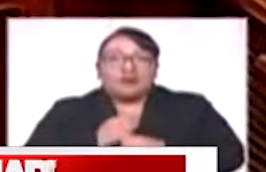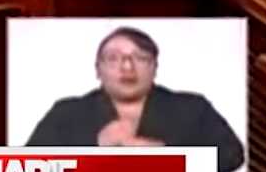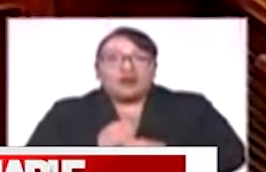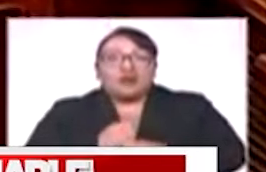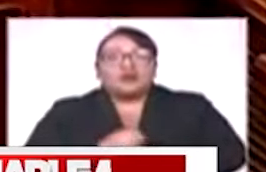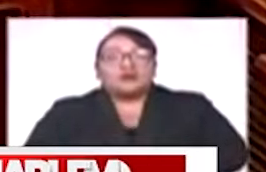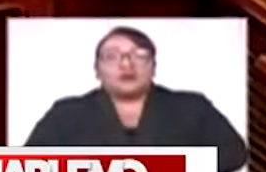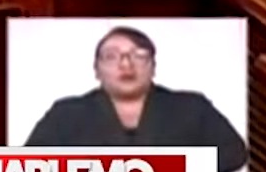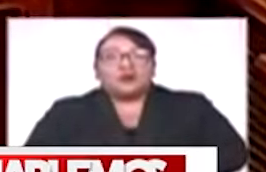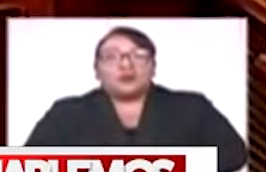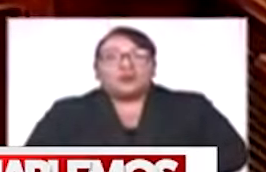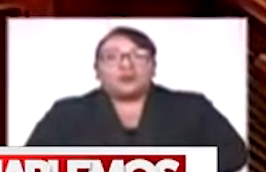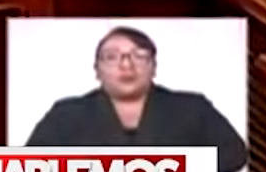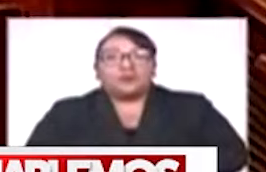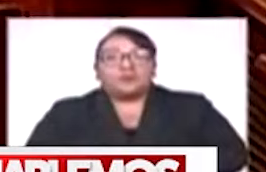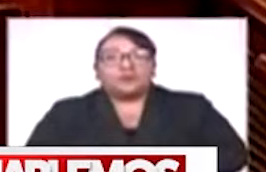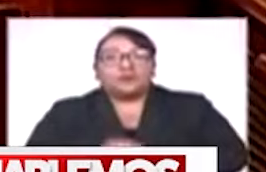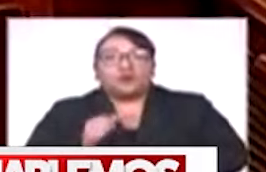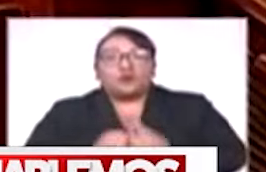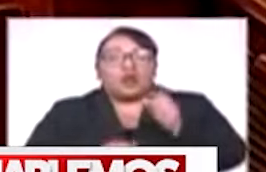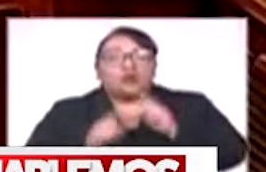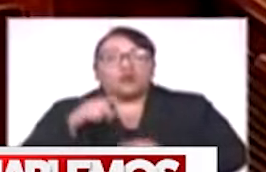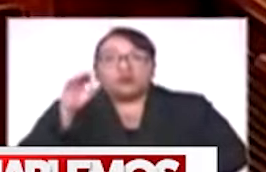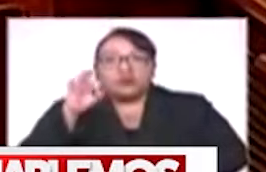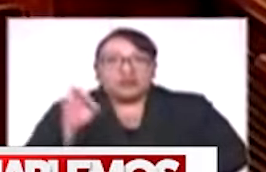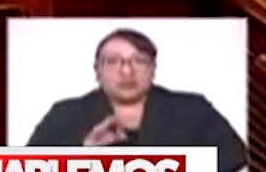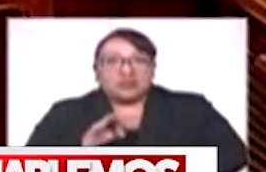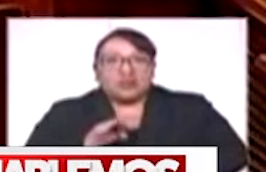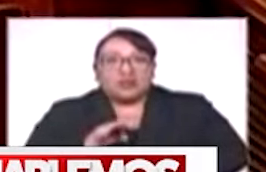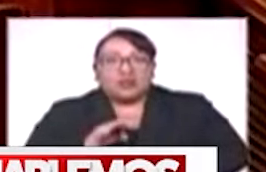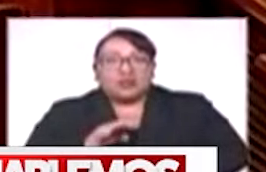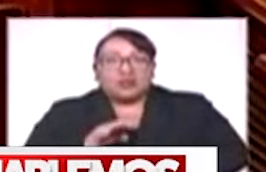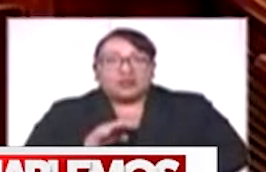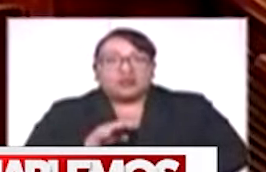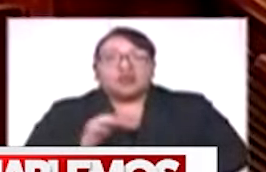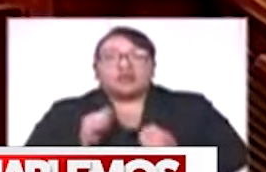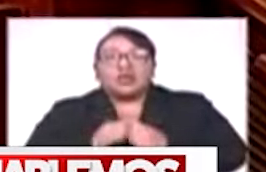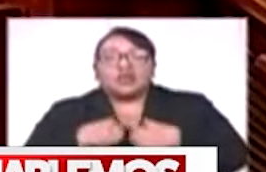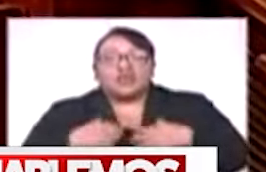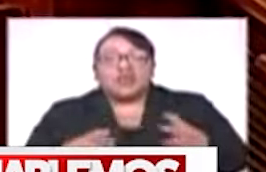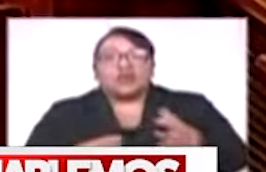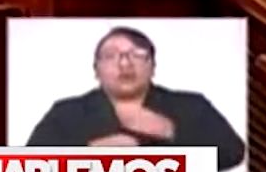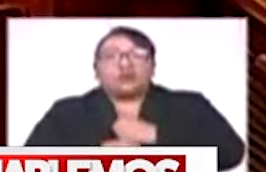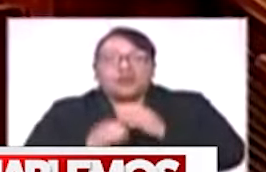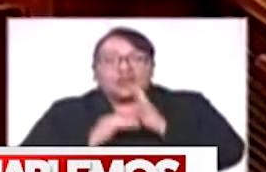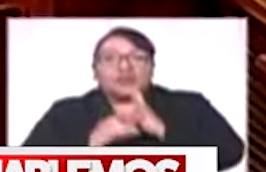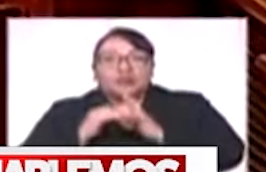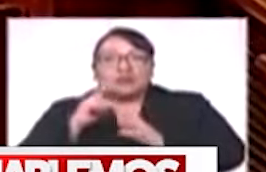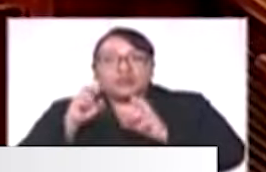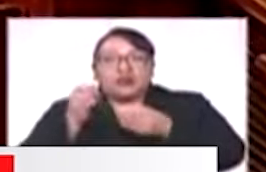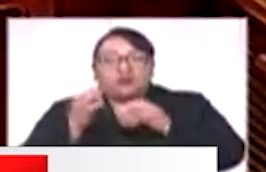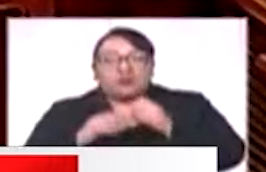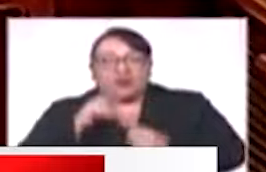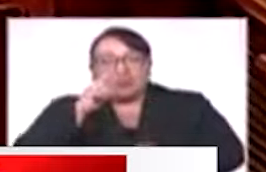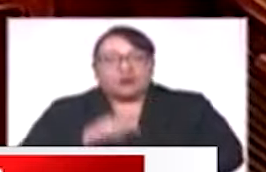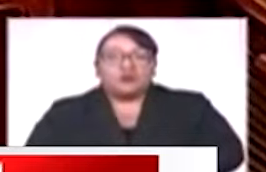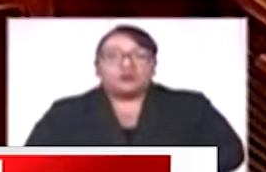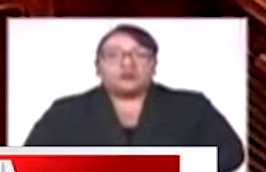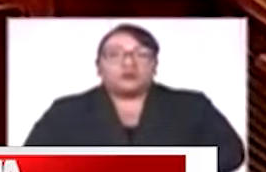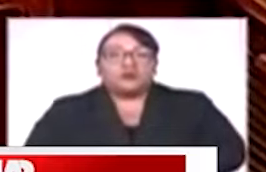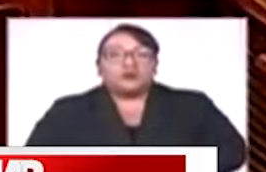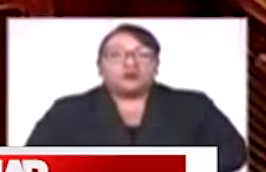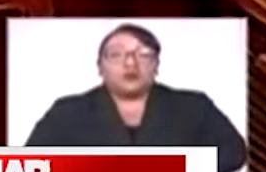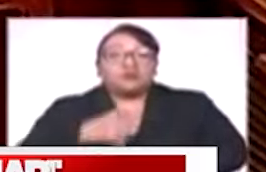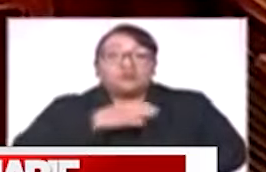concretas y priorizadas con indicadores de resultados conducentes a recuperar la senda de crecimiento económico del país.